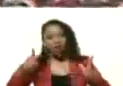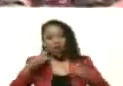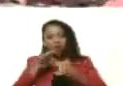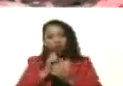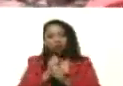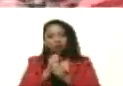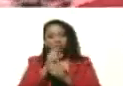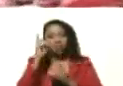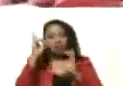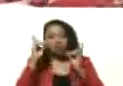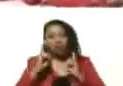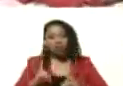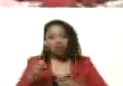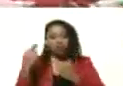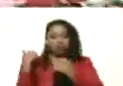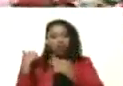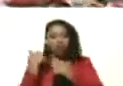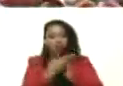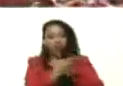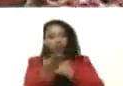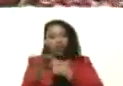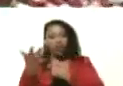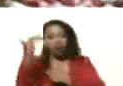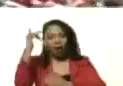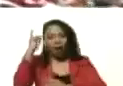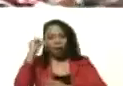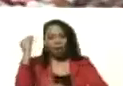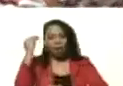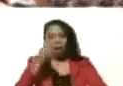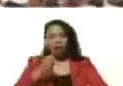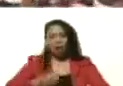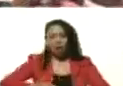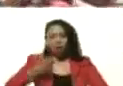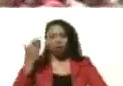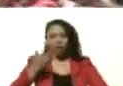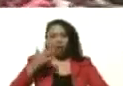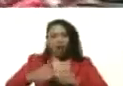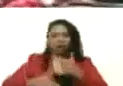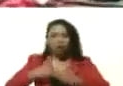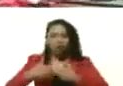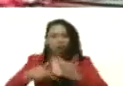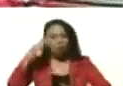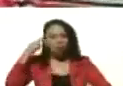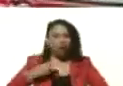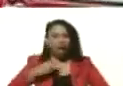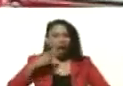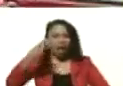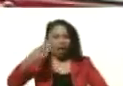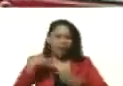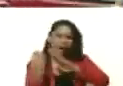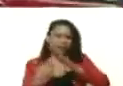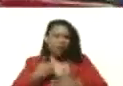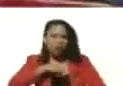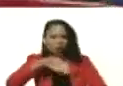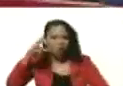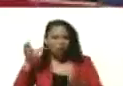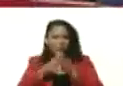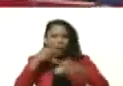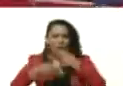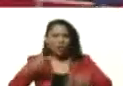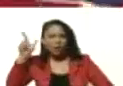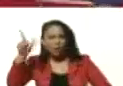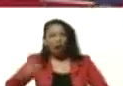las decisiones que correspondan, porque ustedes son lo más genuino de la revolución bolivariana, son las bases de nuestro partido, lo